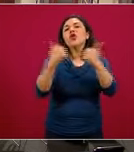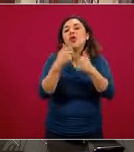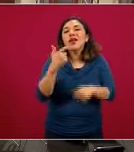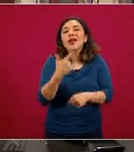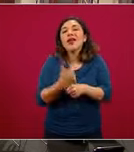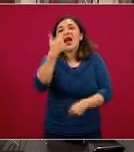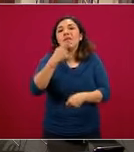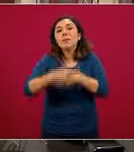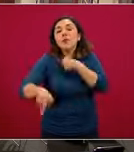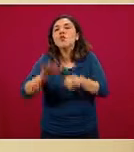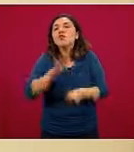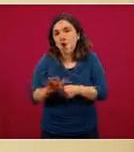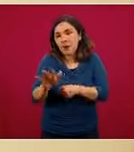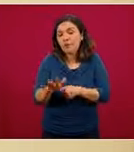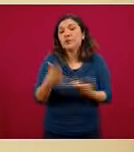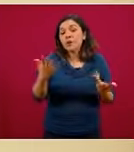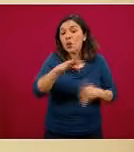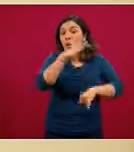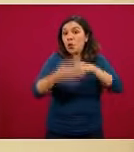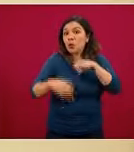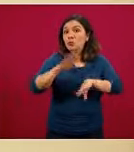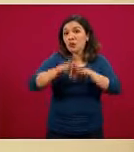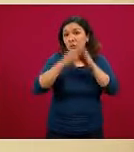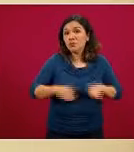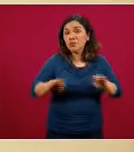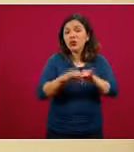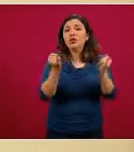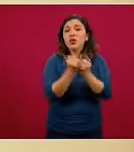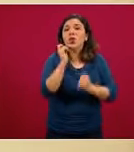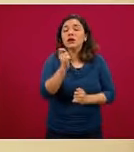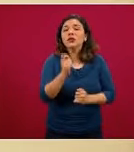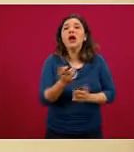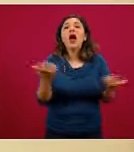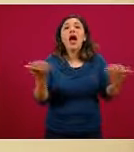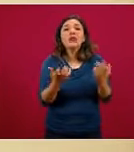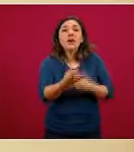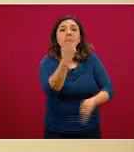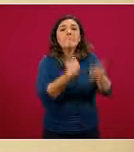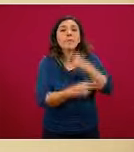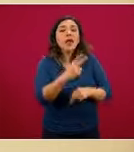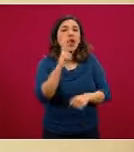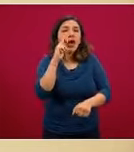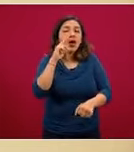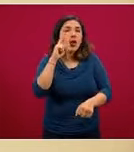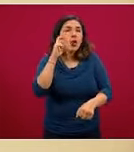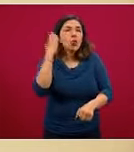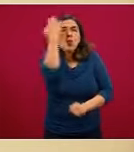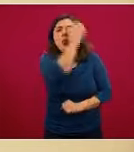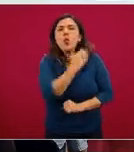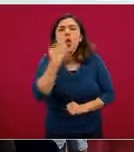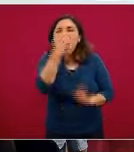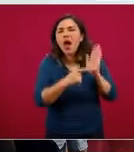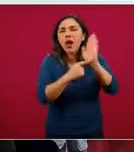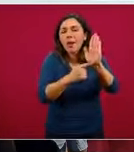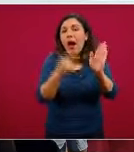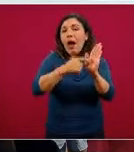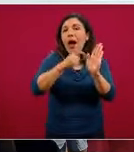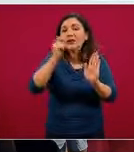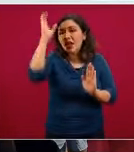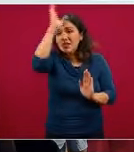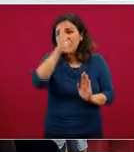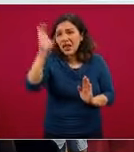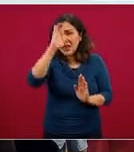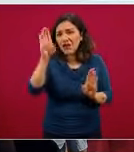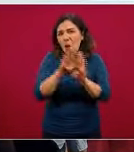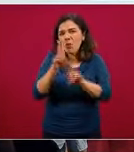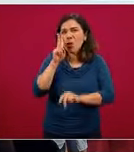riesgos. Y finalmente, pues muy importante, la generación de evidencia científica, como ya lo veíamos también en el